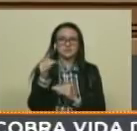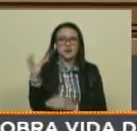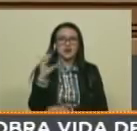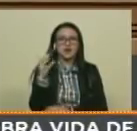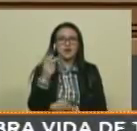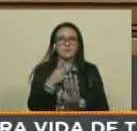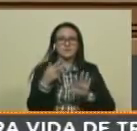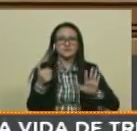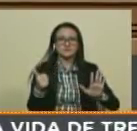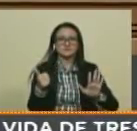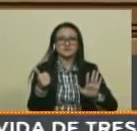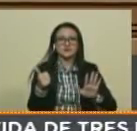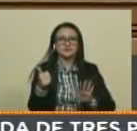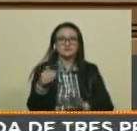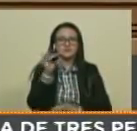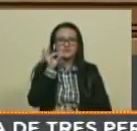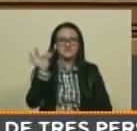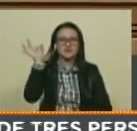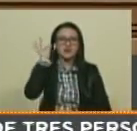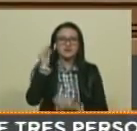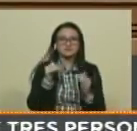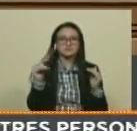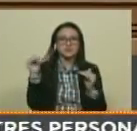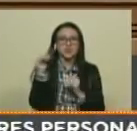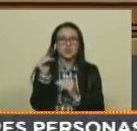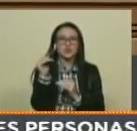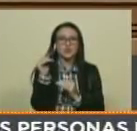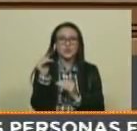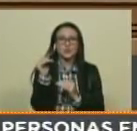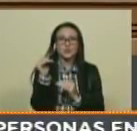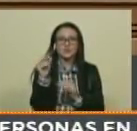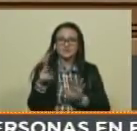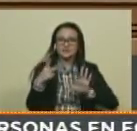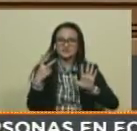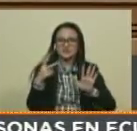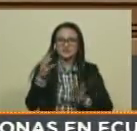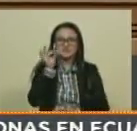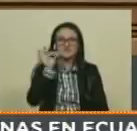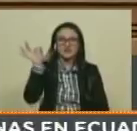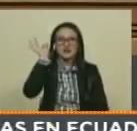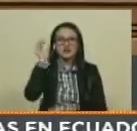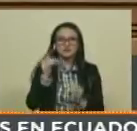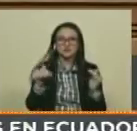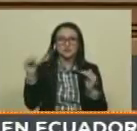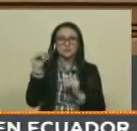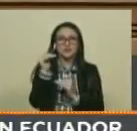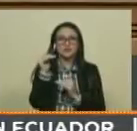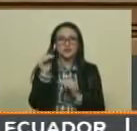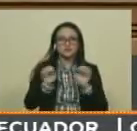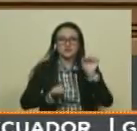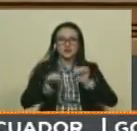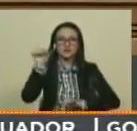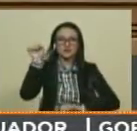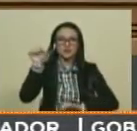por la Fiscalía Militar Superior de Maracay, 17 por la Fiscalía Militar Superior de San